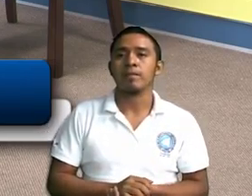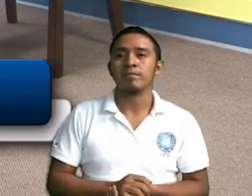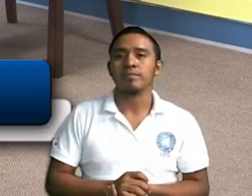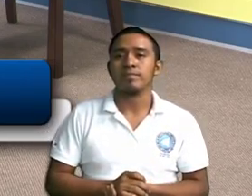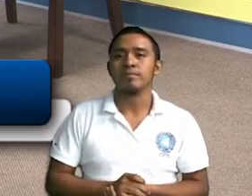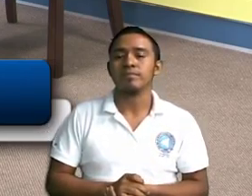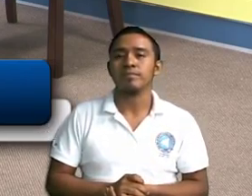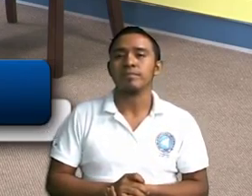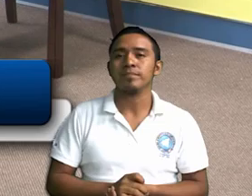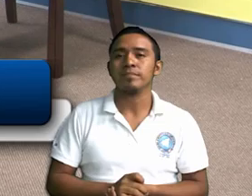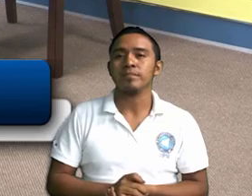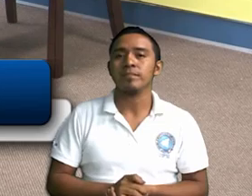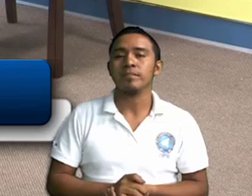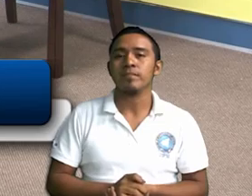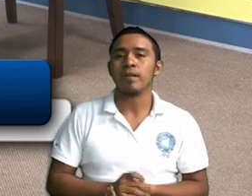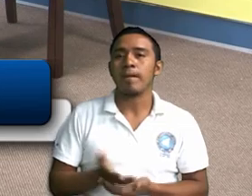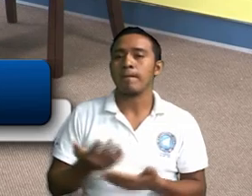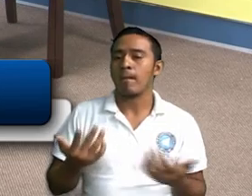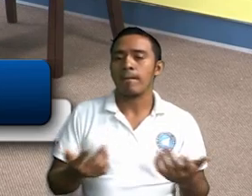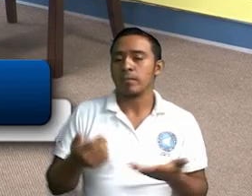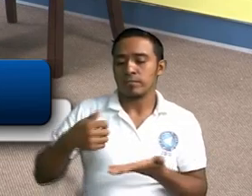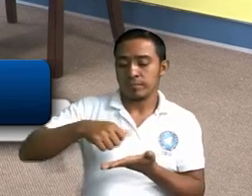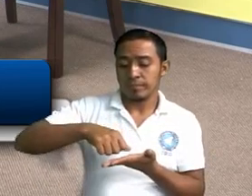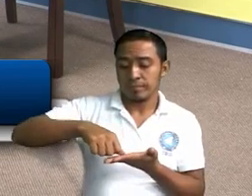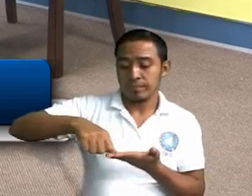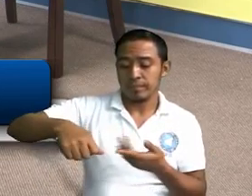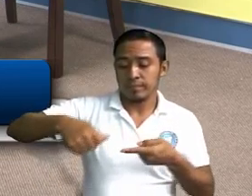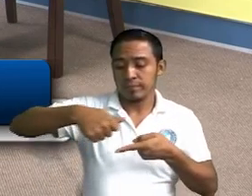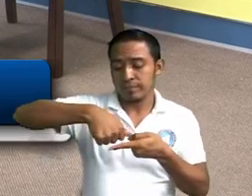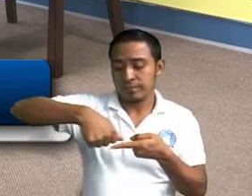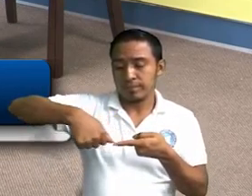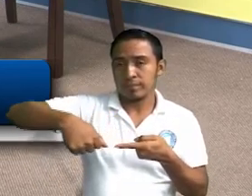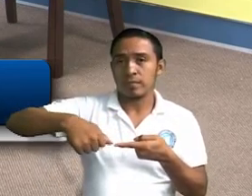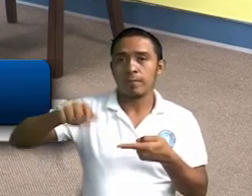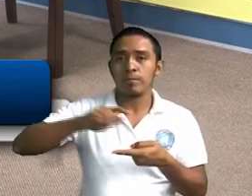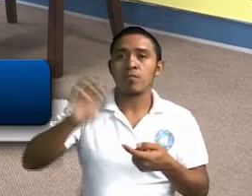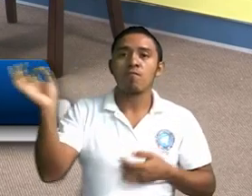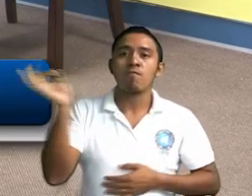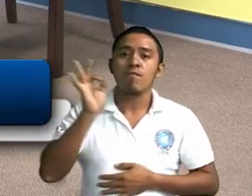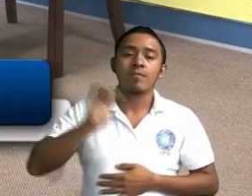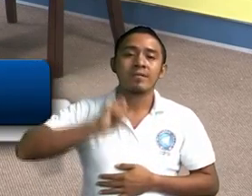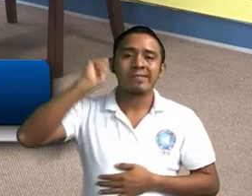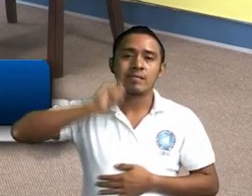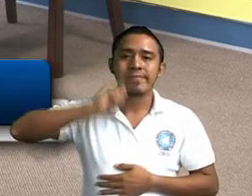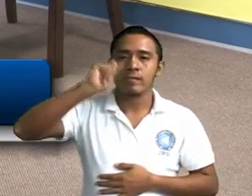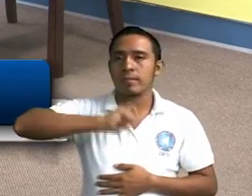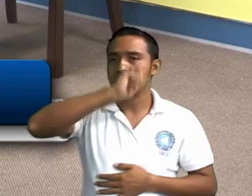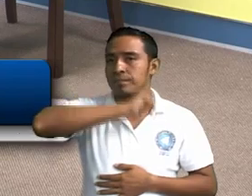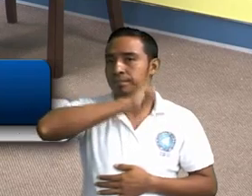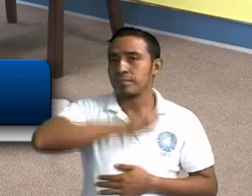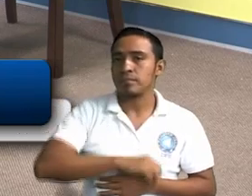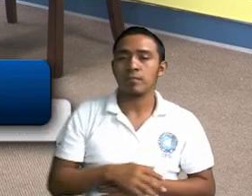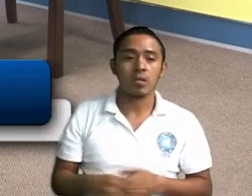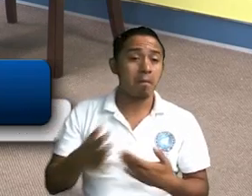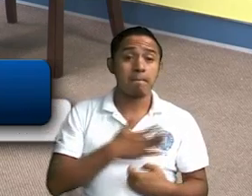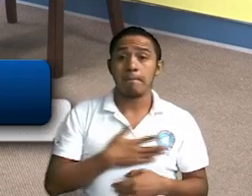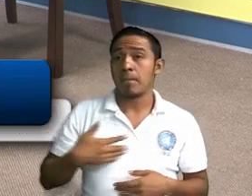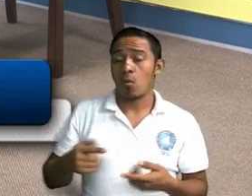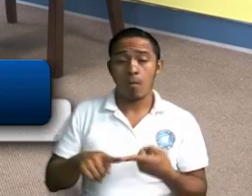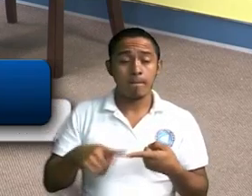más que el tipo de pasta dental y el tipo de cepillo es la técnica de cepillado usted puede tener el mejor